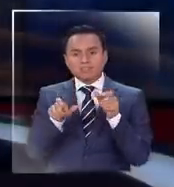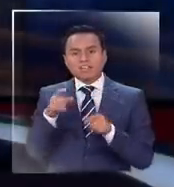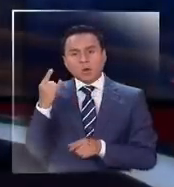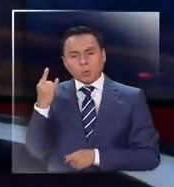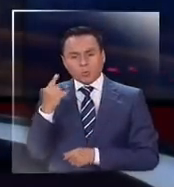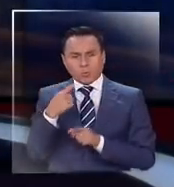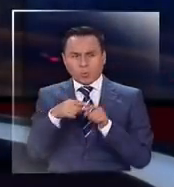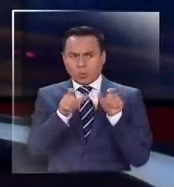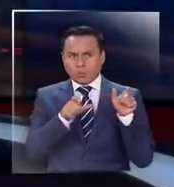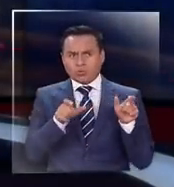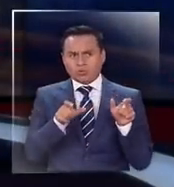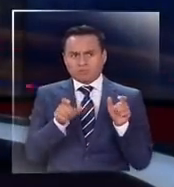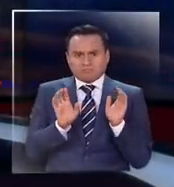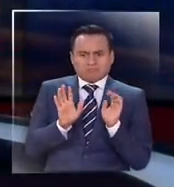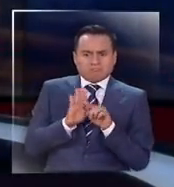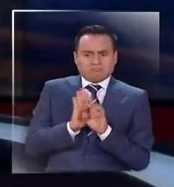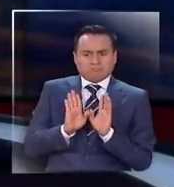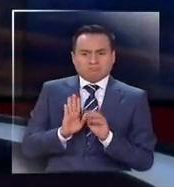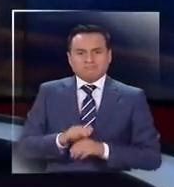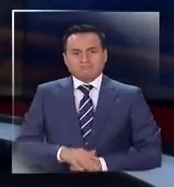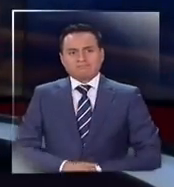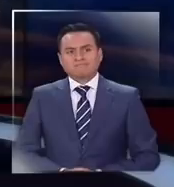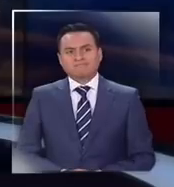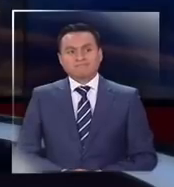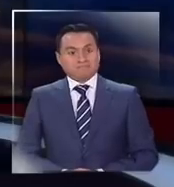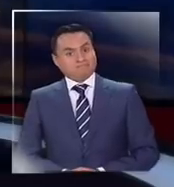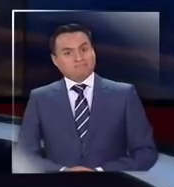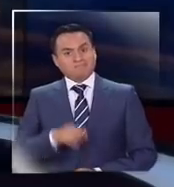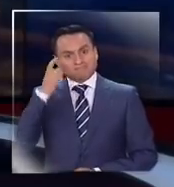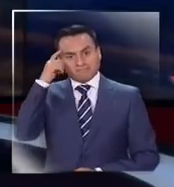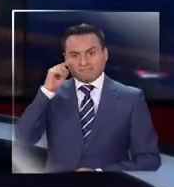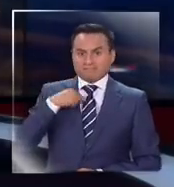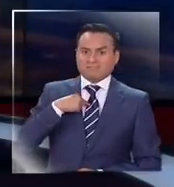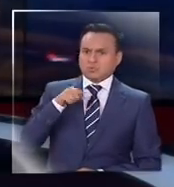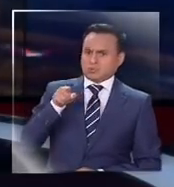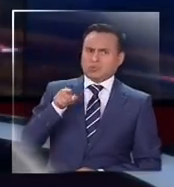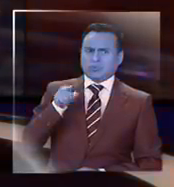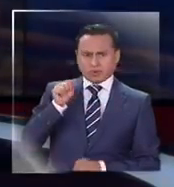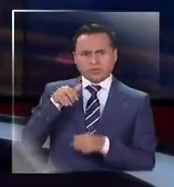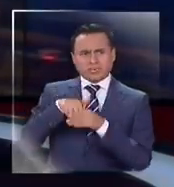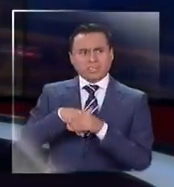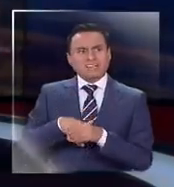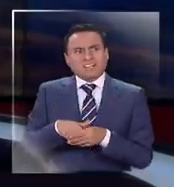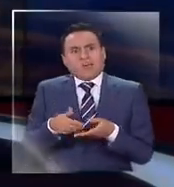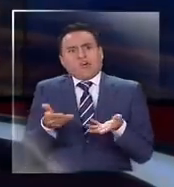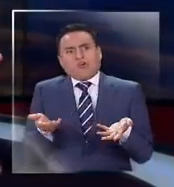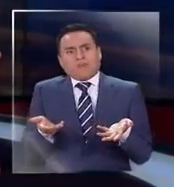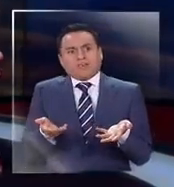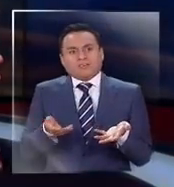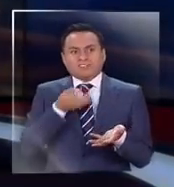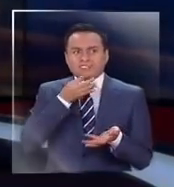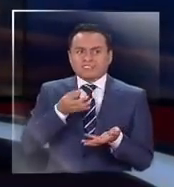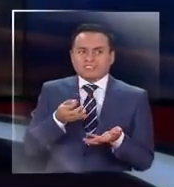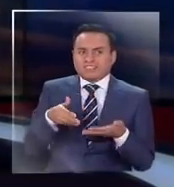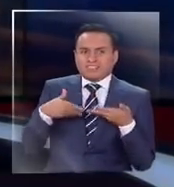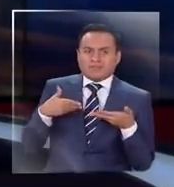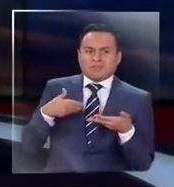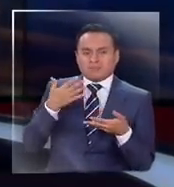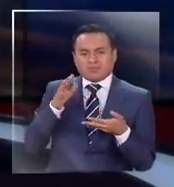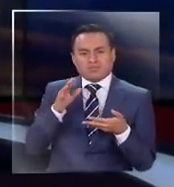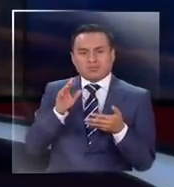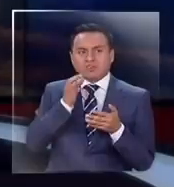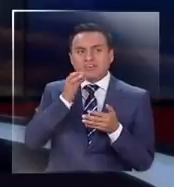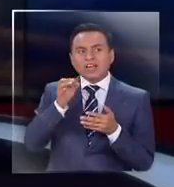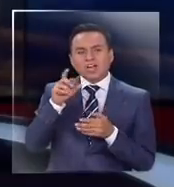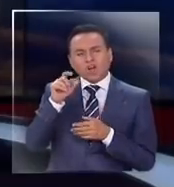el resto no tenemos ni pito que tocar. Creo yo, ¿no? Todos pueden votar. No, pero hay incentivos mal puestos. Si uno